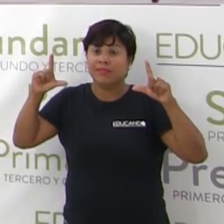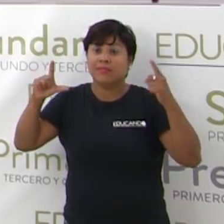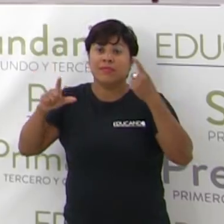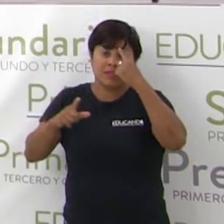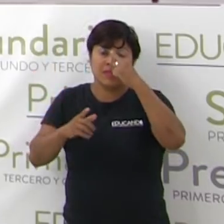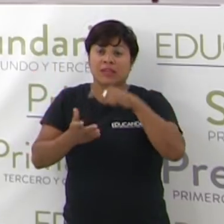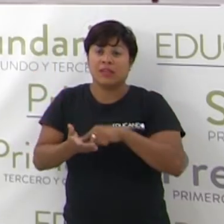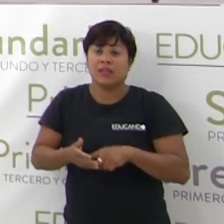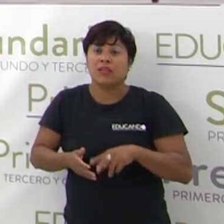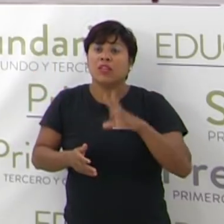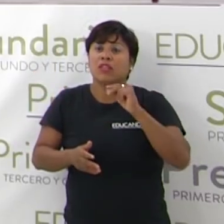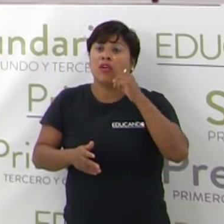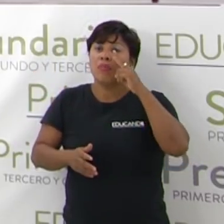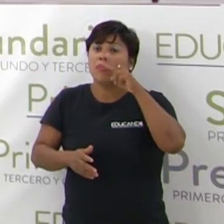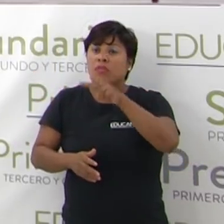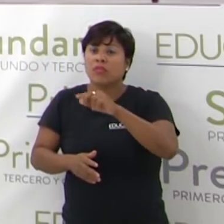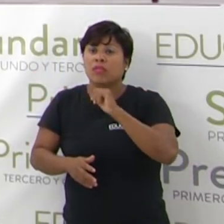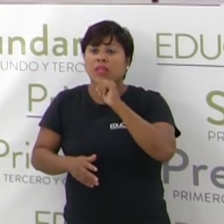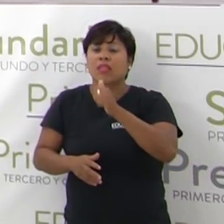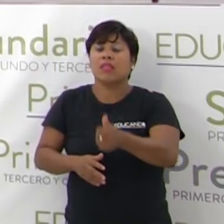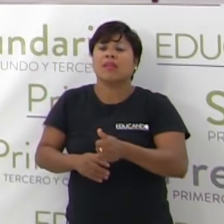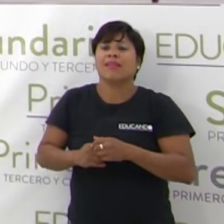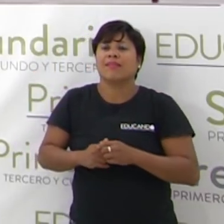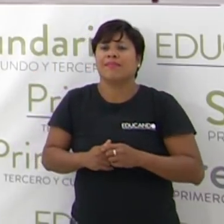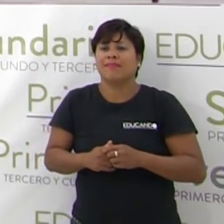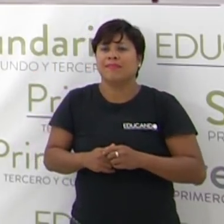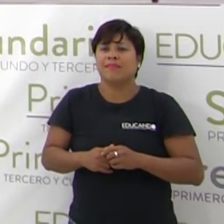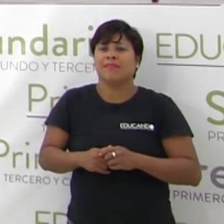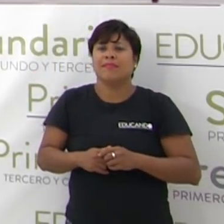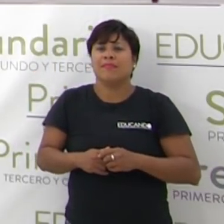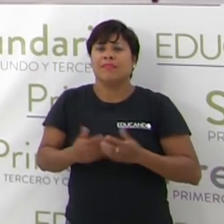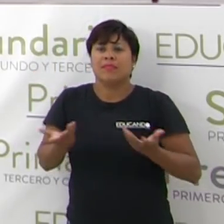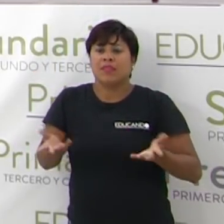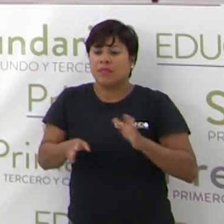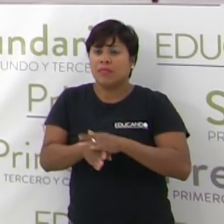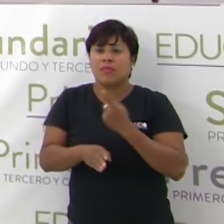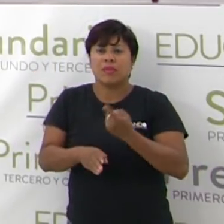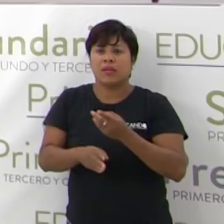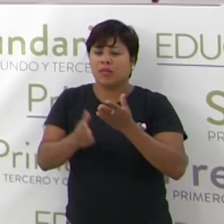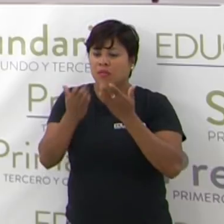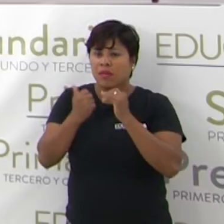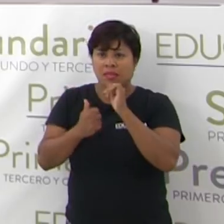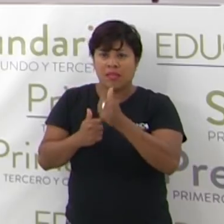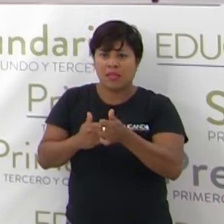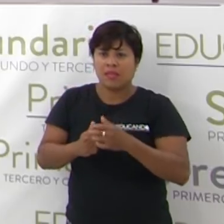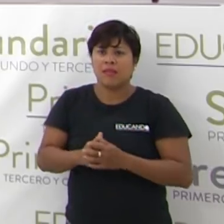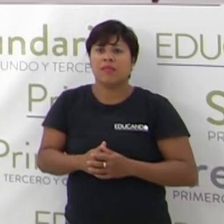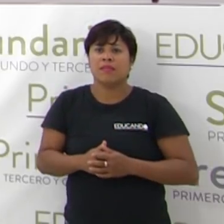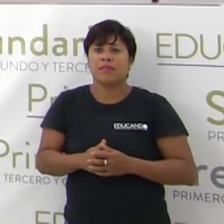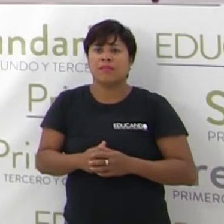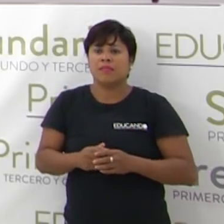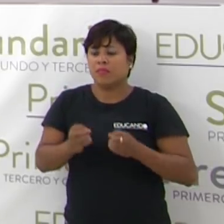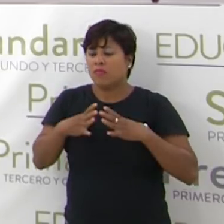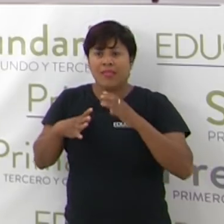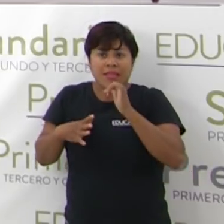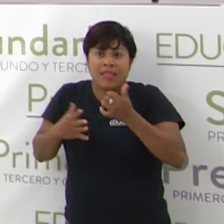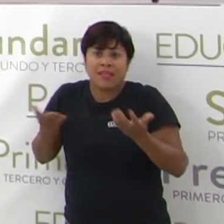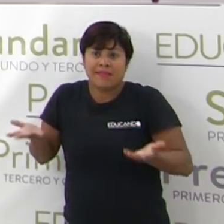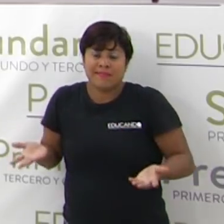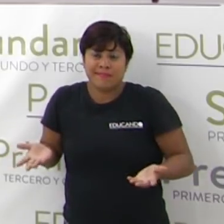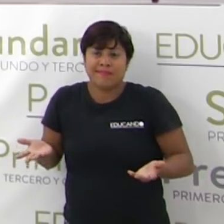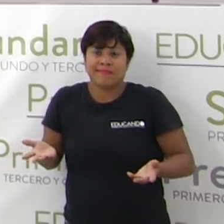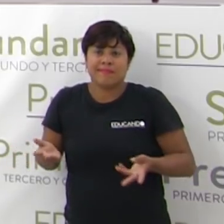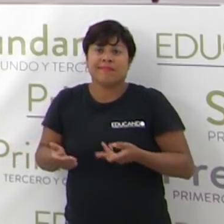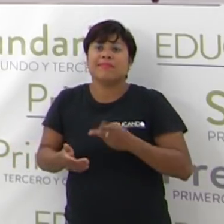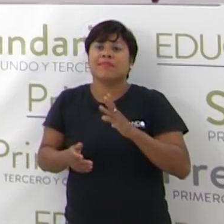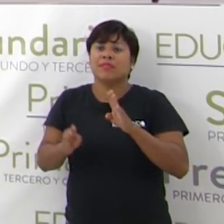creen? No vio nada, porque nada había, no había nada.